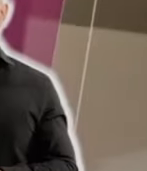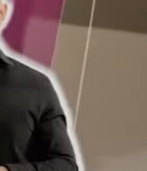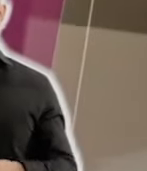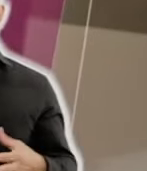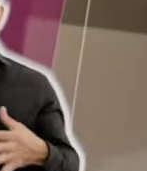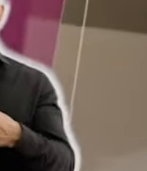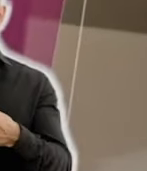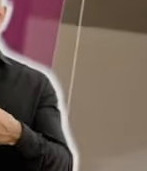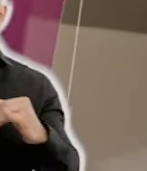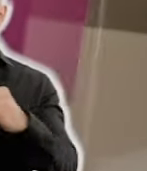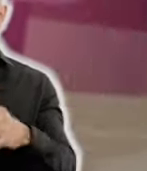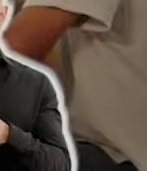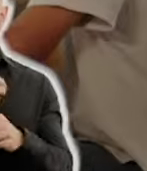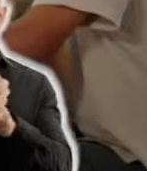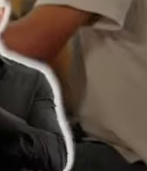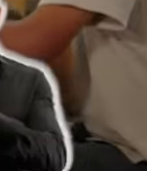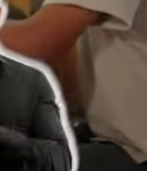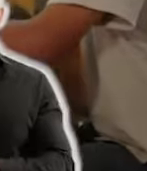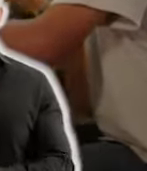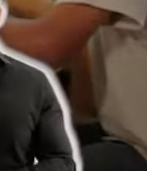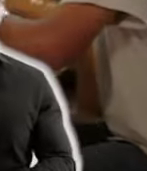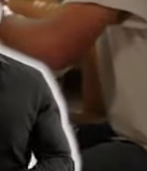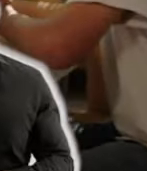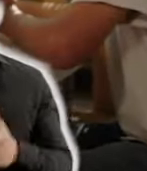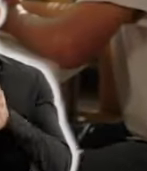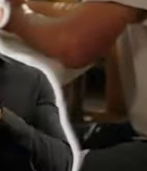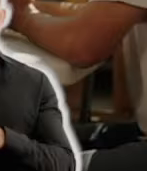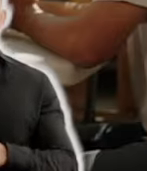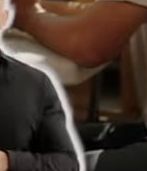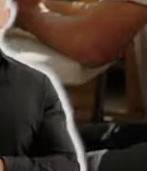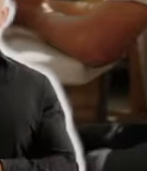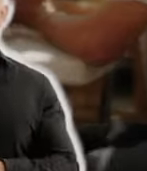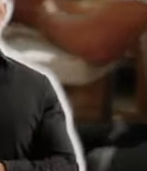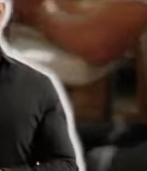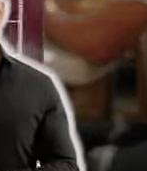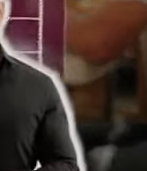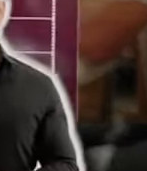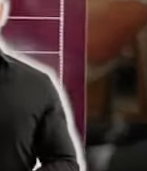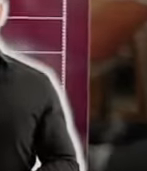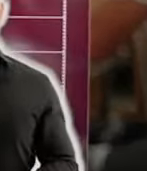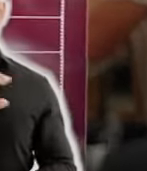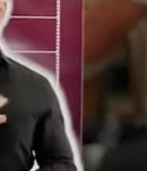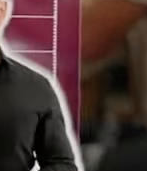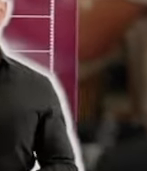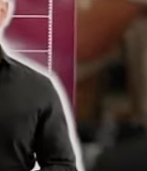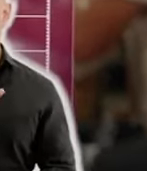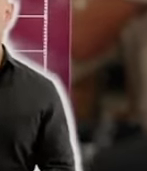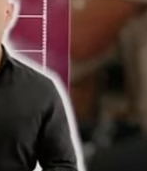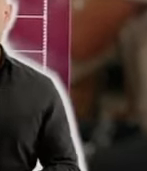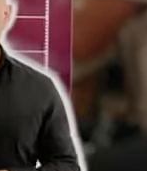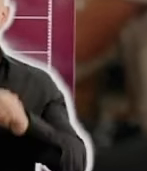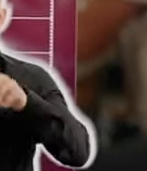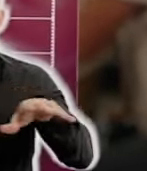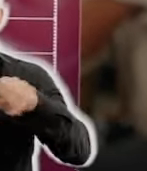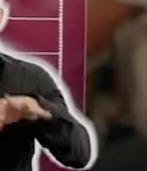los organismos públicos locales verifican que los partidos políticos destinen al menos la mitad de su tiempo en radio y televisión a